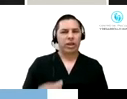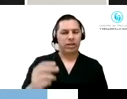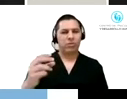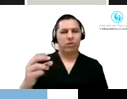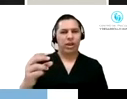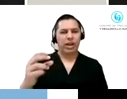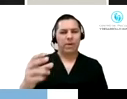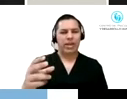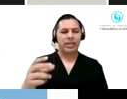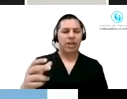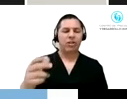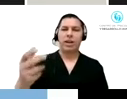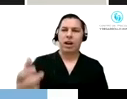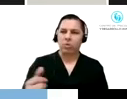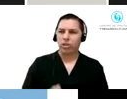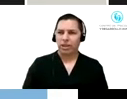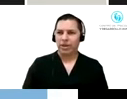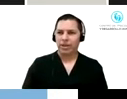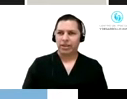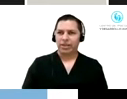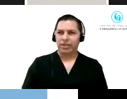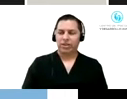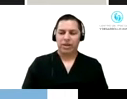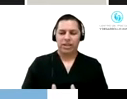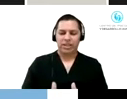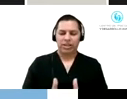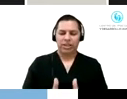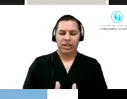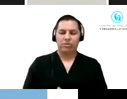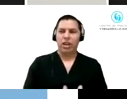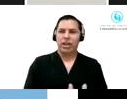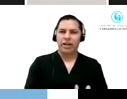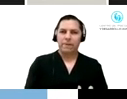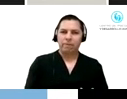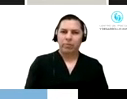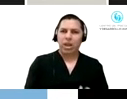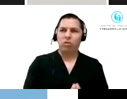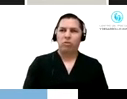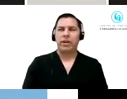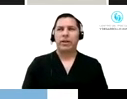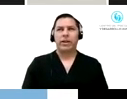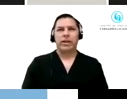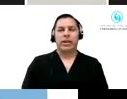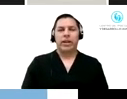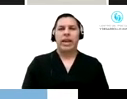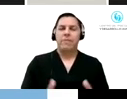Porque como en apariencia el hombre abusa también, entonces imagínense lo que es darle una hija a un